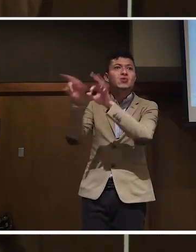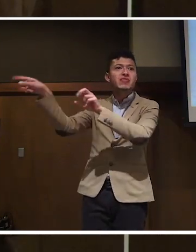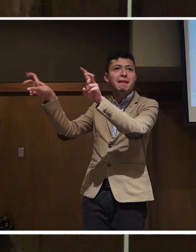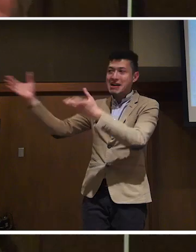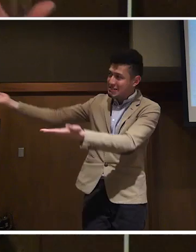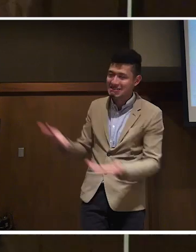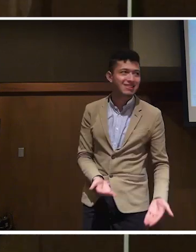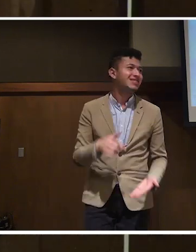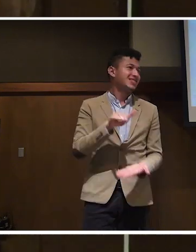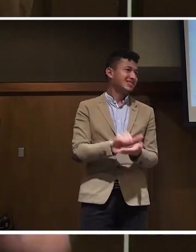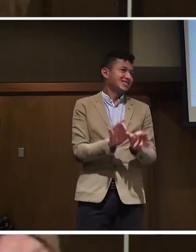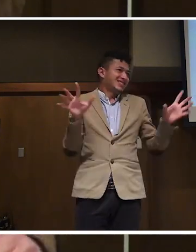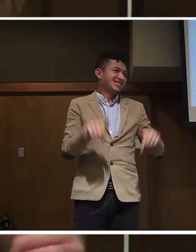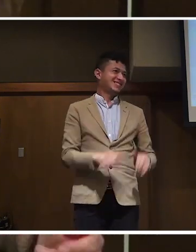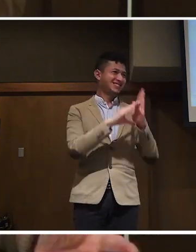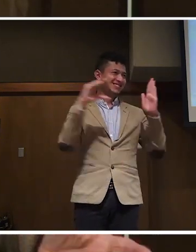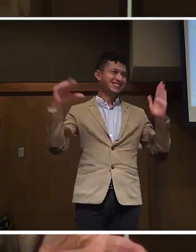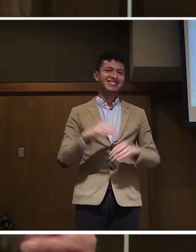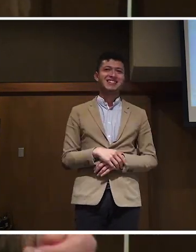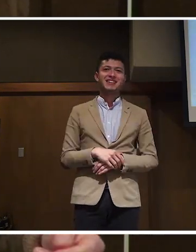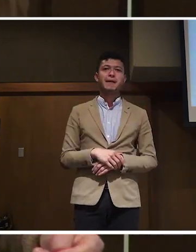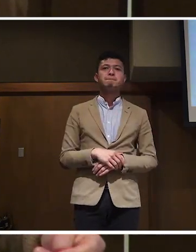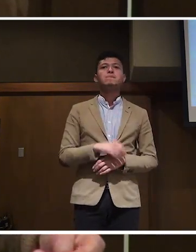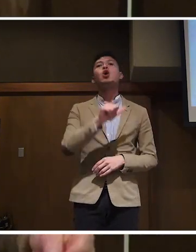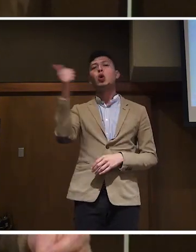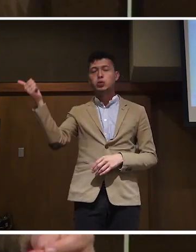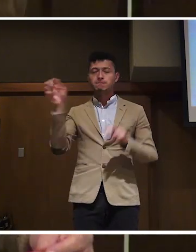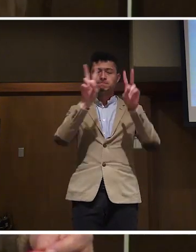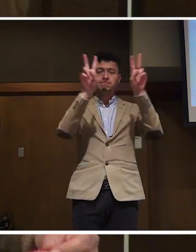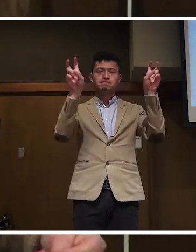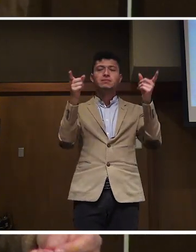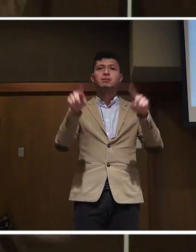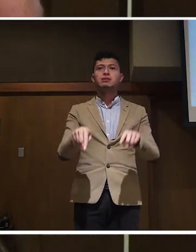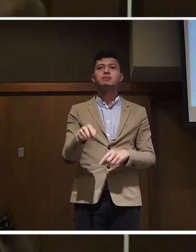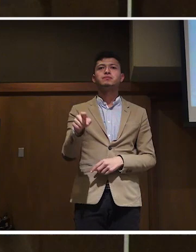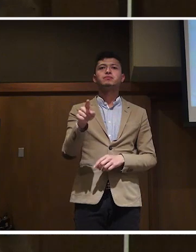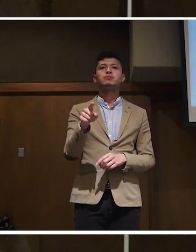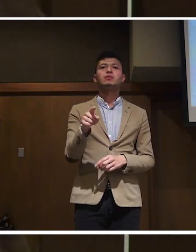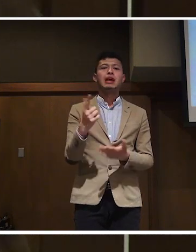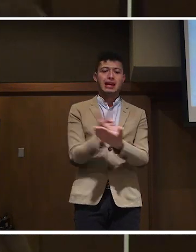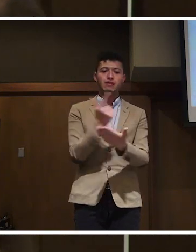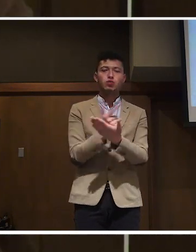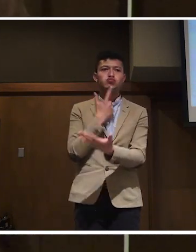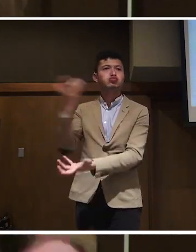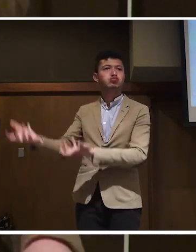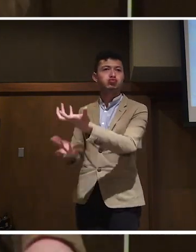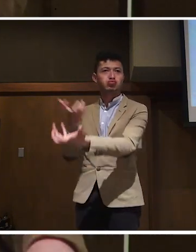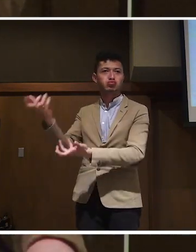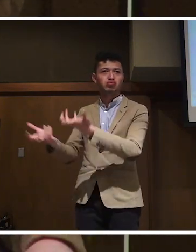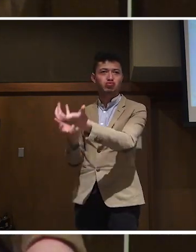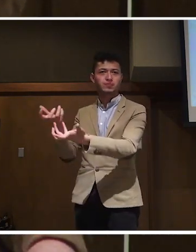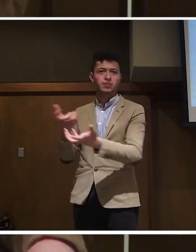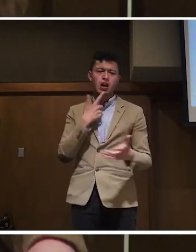Hay cosas a veces también inesperadas. Los libros de cocina. No es tan rica la colección, especialmente porque falta